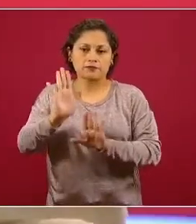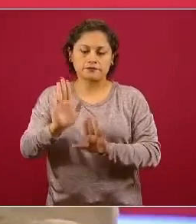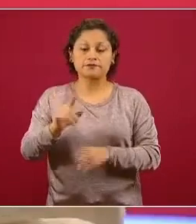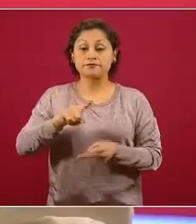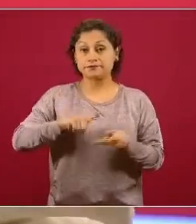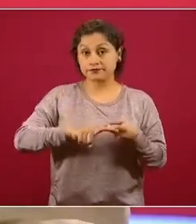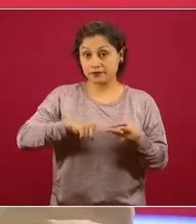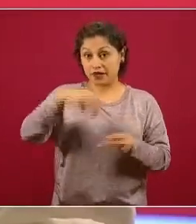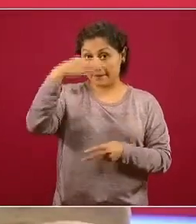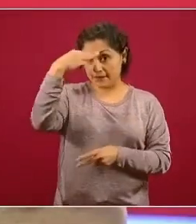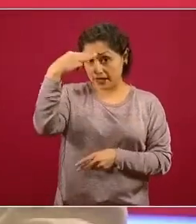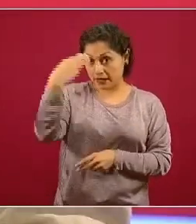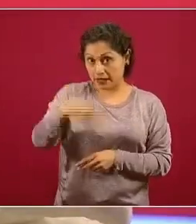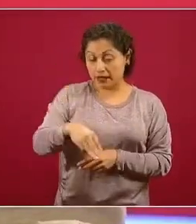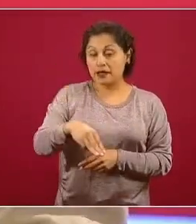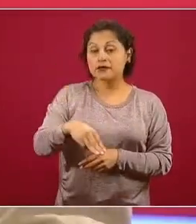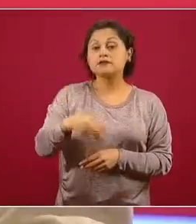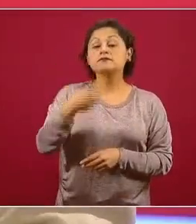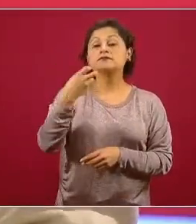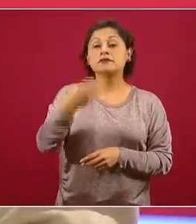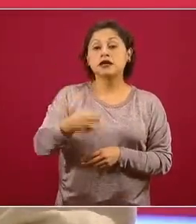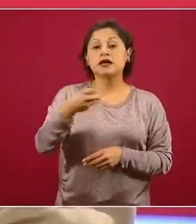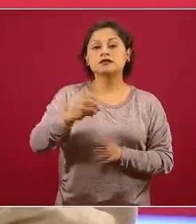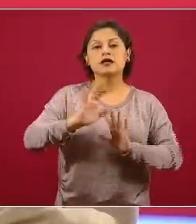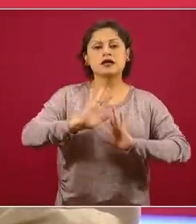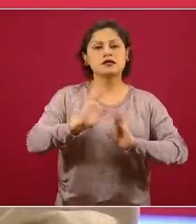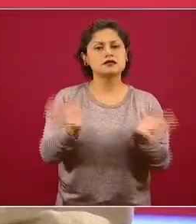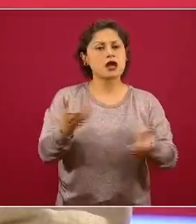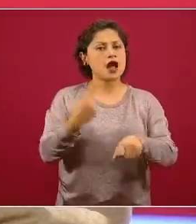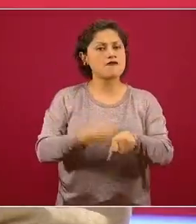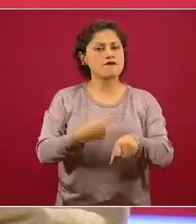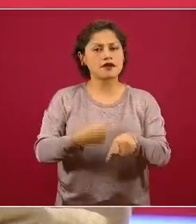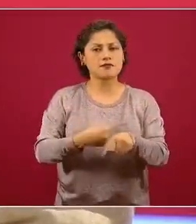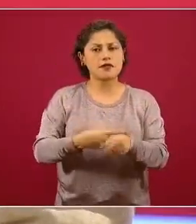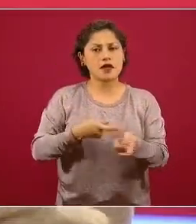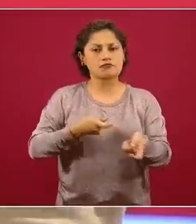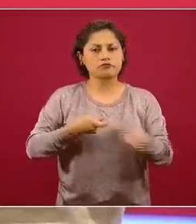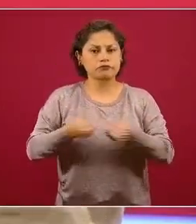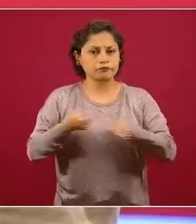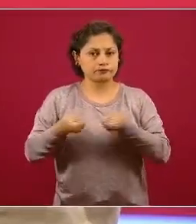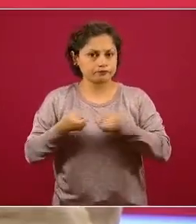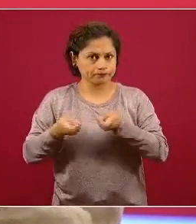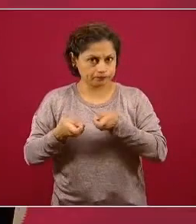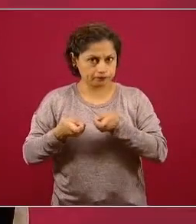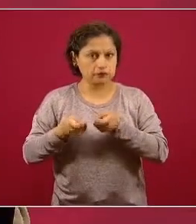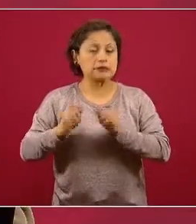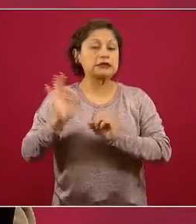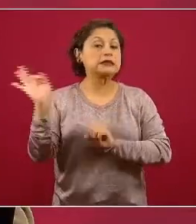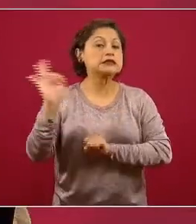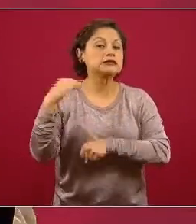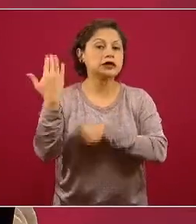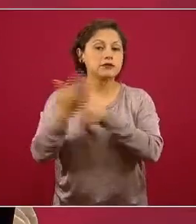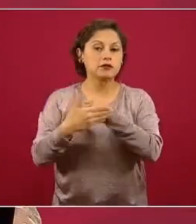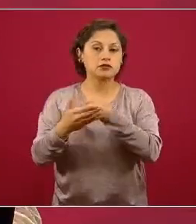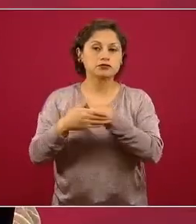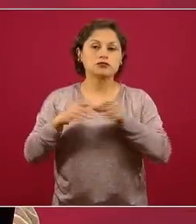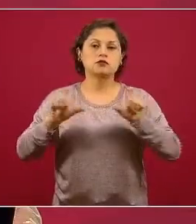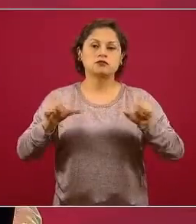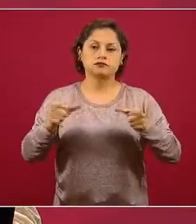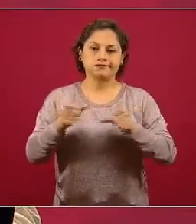parte, ya en un periodo de estabilización de la epidemia, y esperamos que empezará a bajar